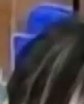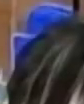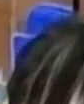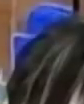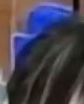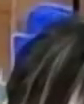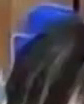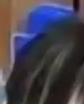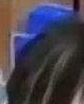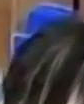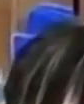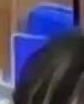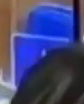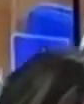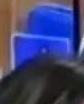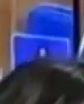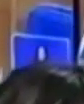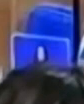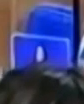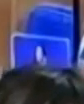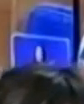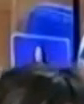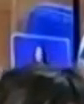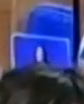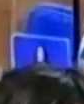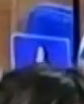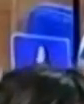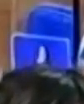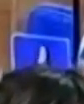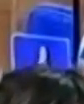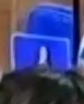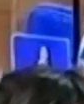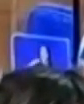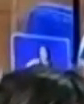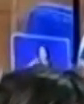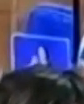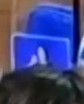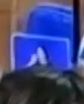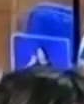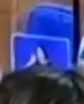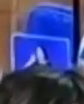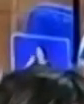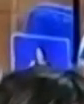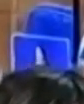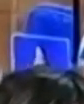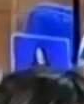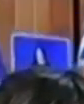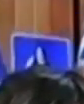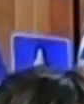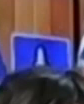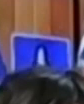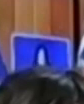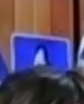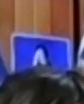Bueno, pues después de terminar la sesión plenaria, pues hemos querido dar las gracias públicamente a María González Albert, que